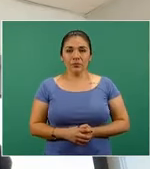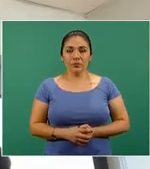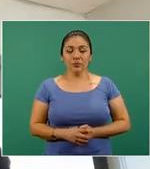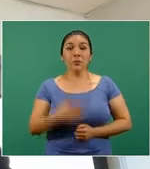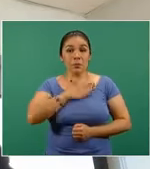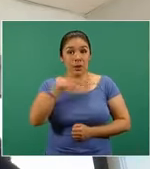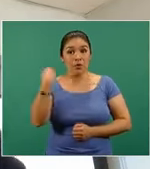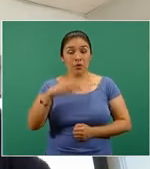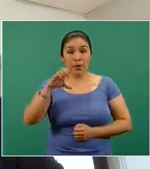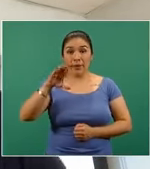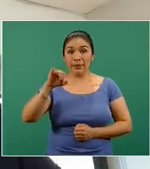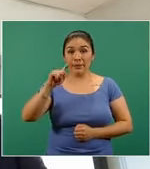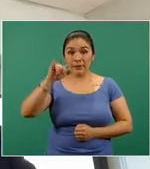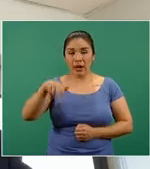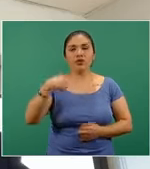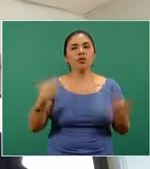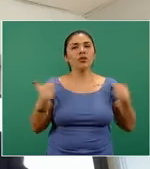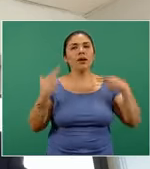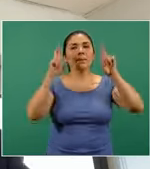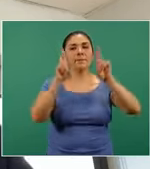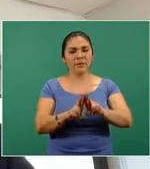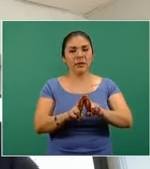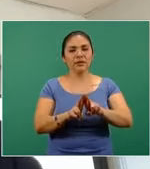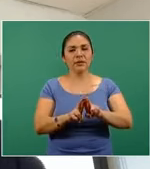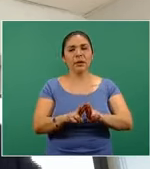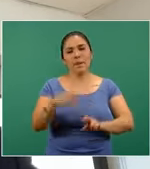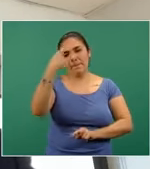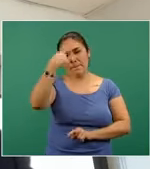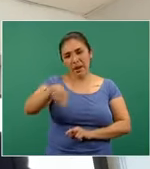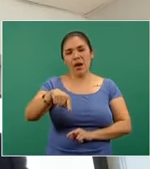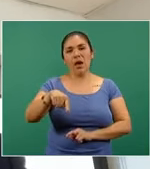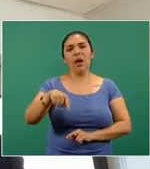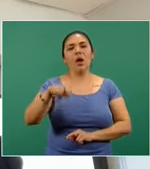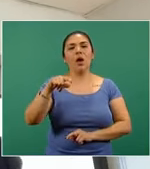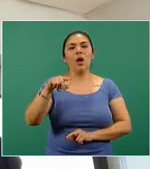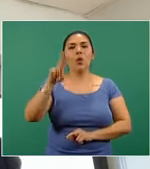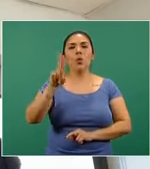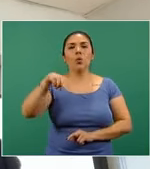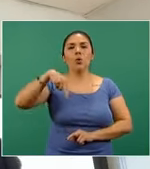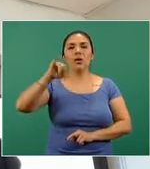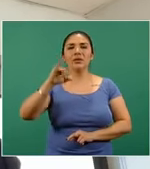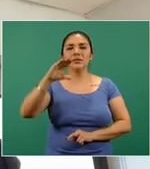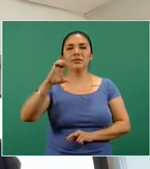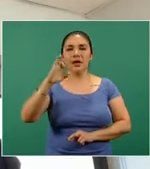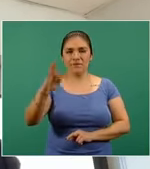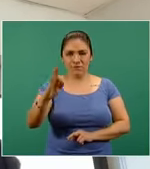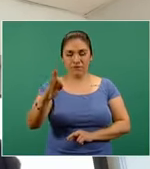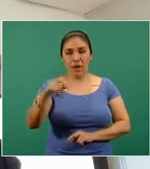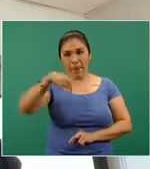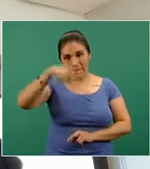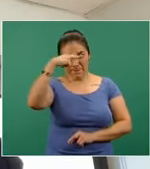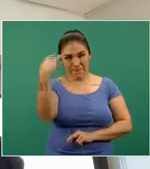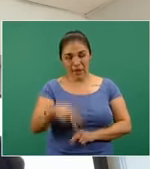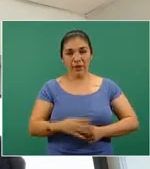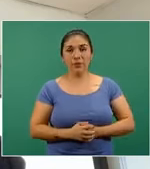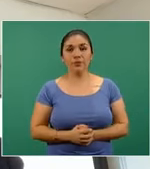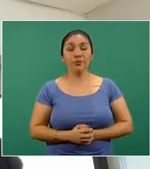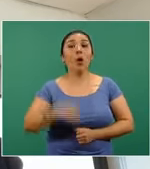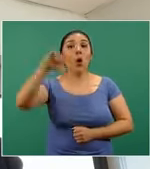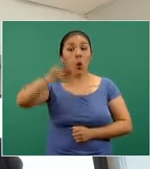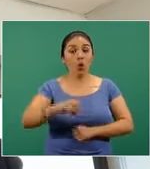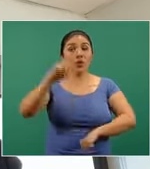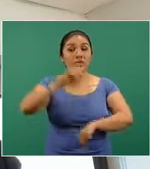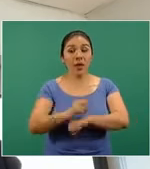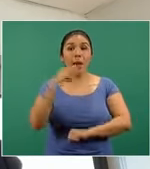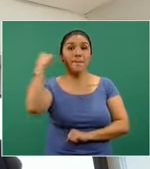Soy Christian Skog, representante del Fondo de Naciones Unidas para la Infancia, UNICEF, en México. Hoy,